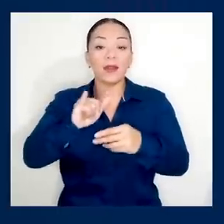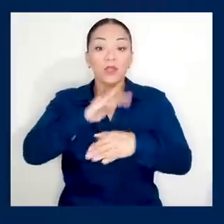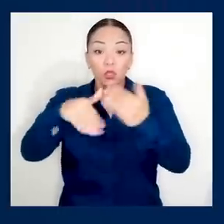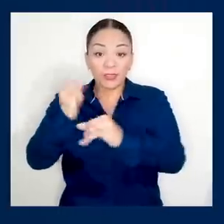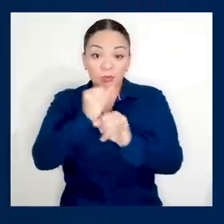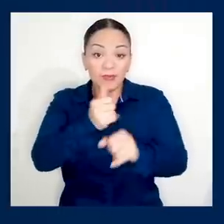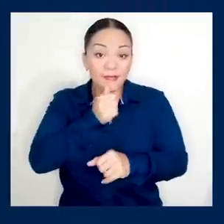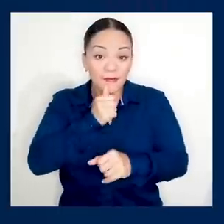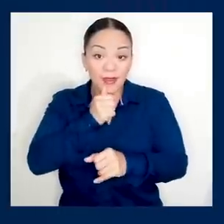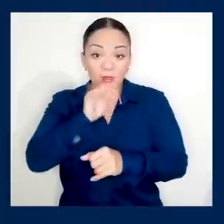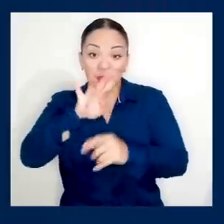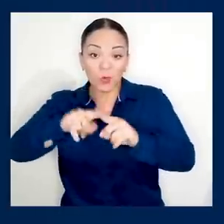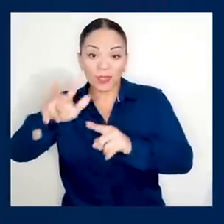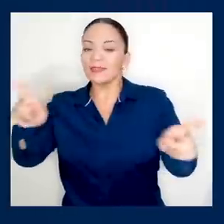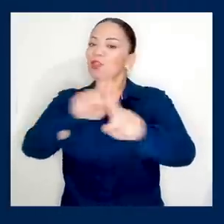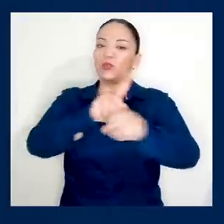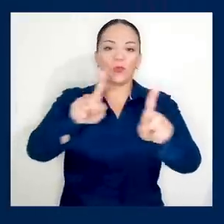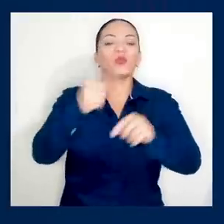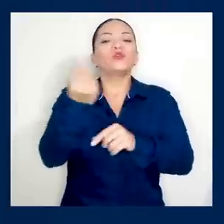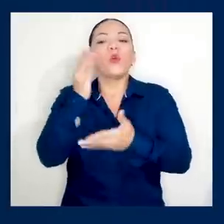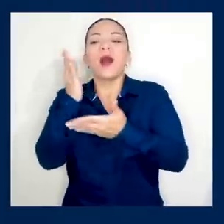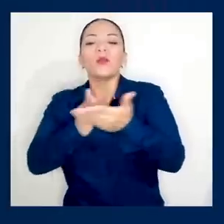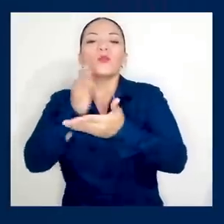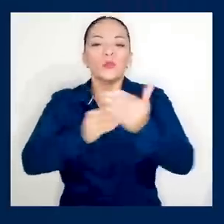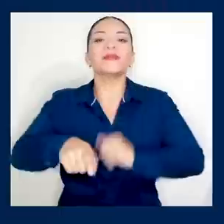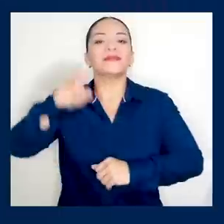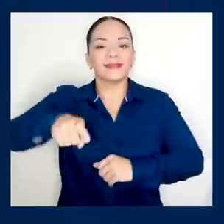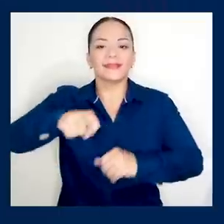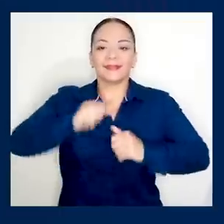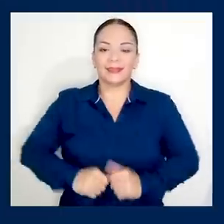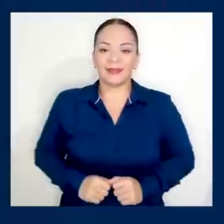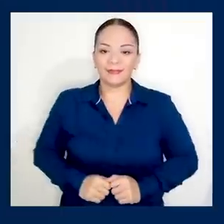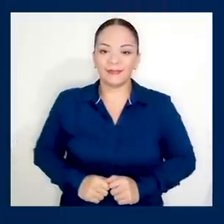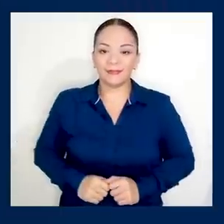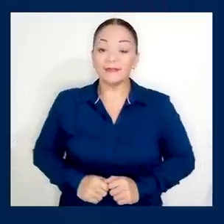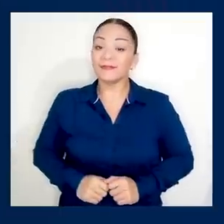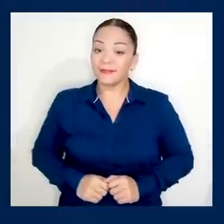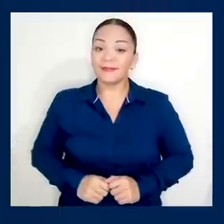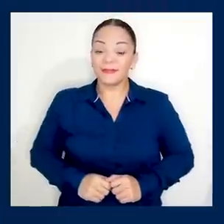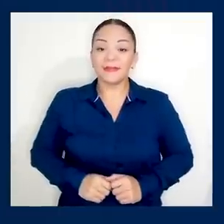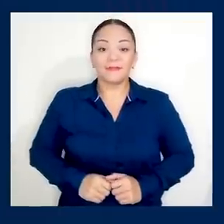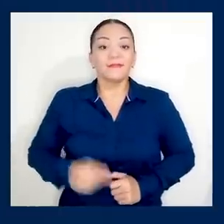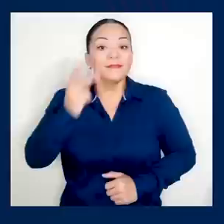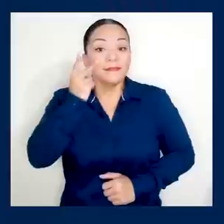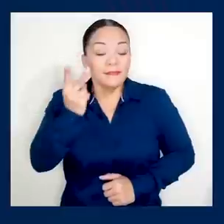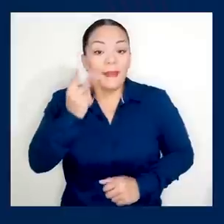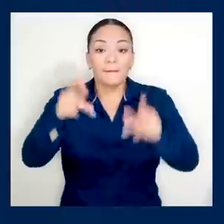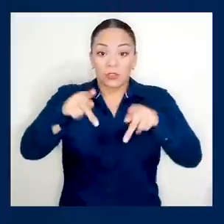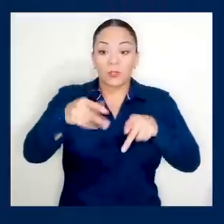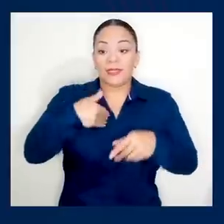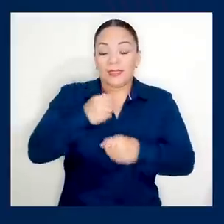del país, solo para las industrias que lo necesitan. Vean, y los que tienen